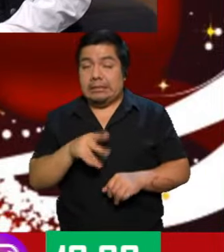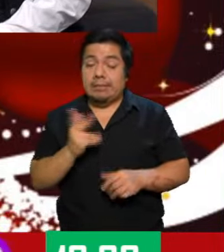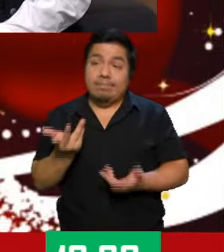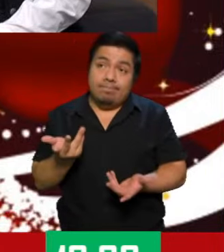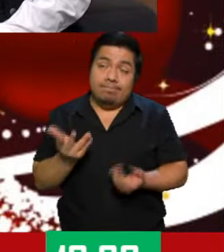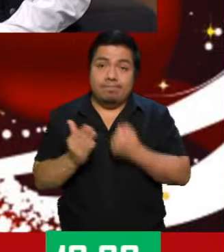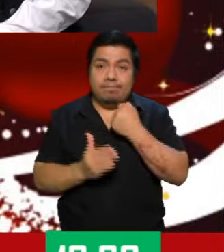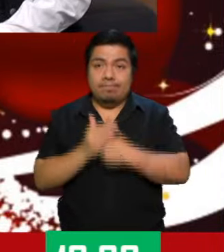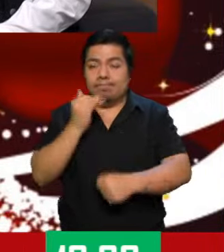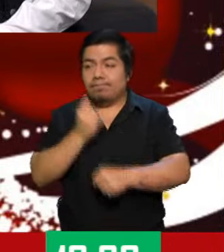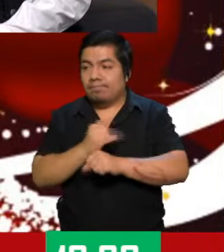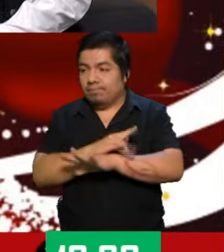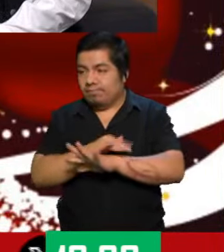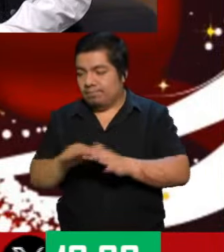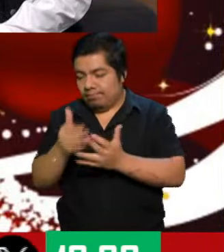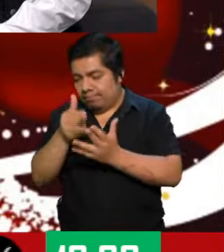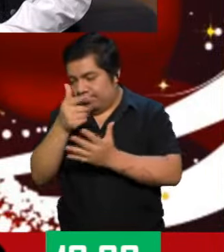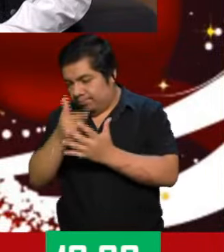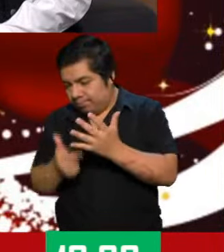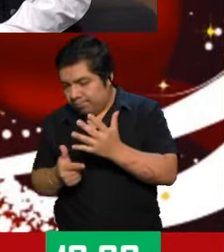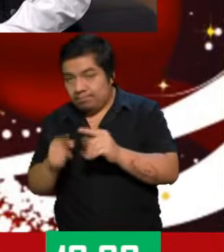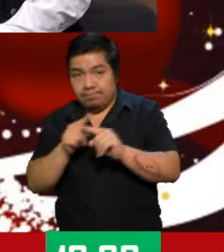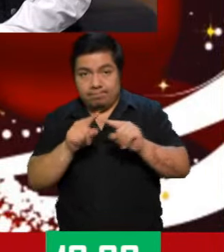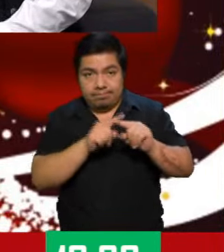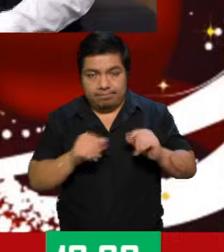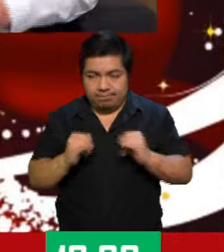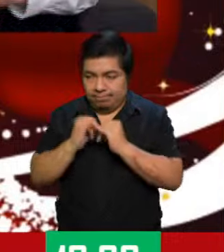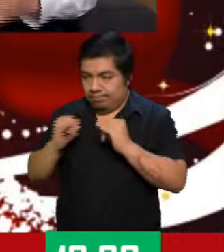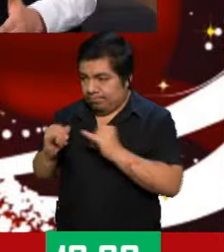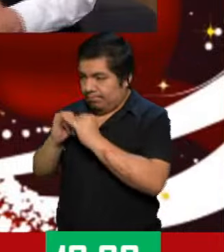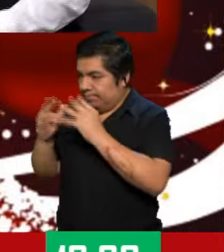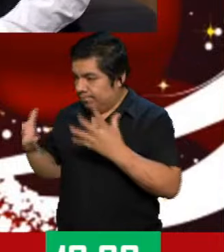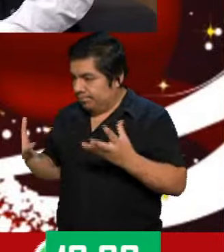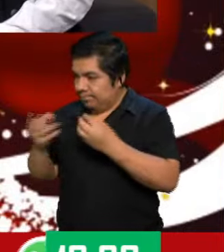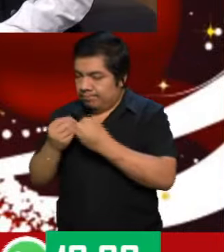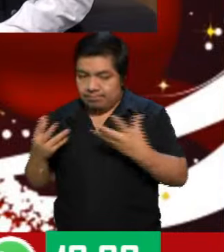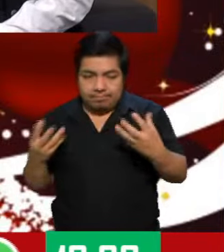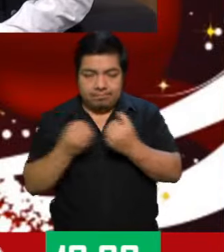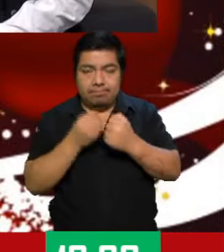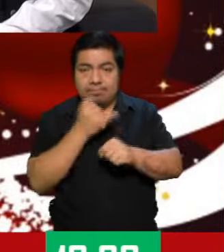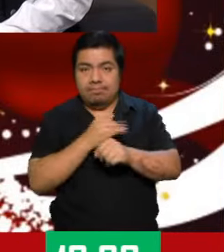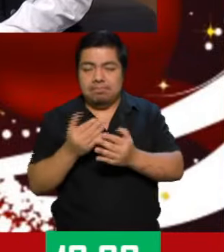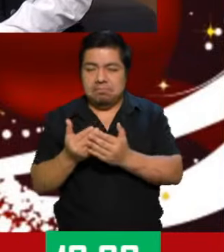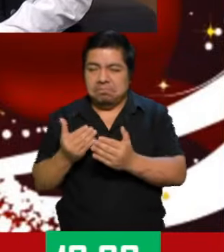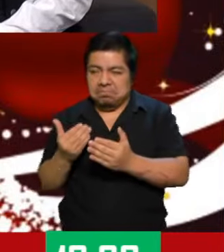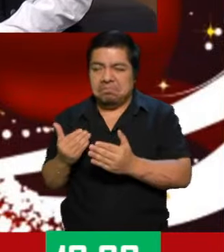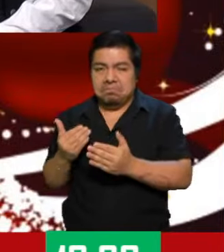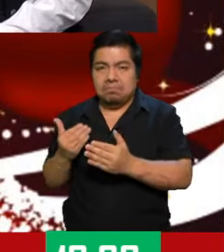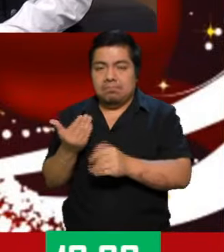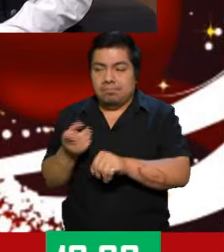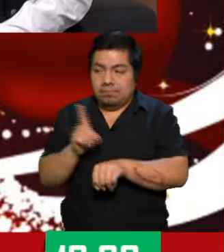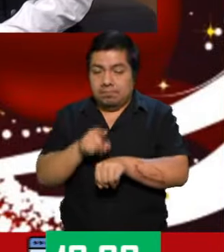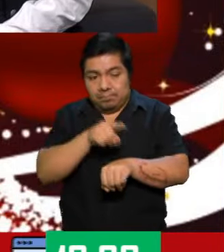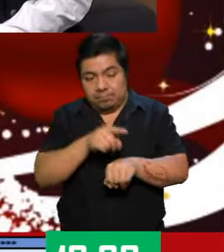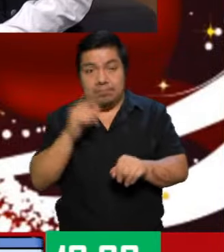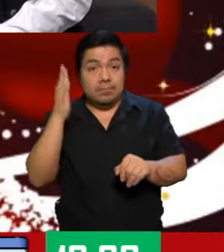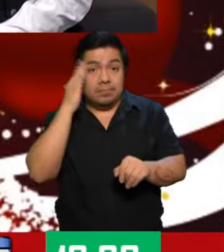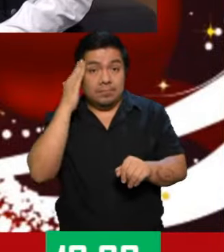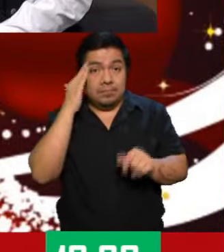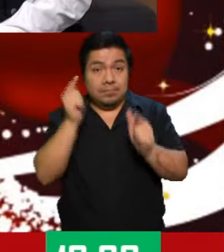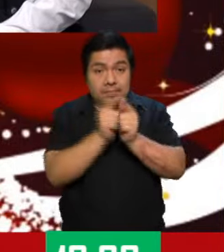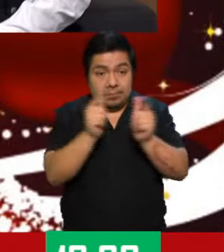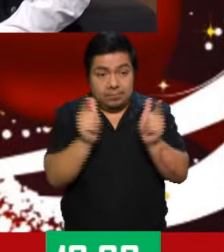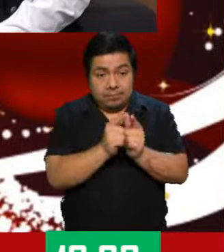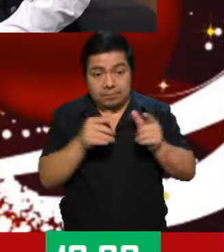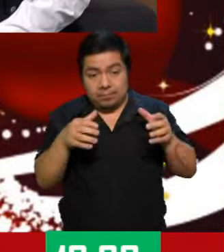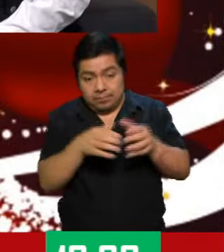a la información que pudimos recabar las instituciones que hace unos días, un par de días, pudimos detener a los líderes del grupo